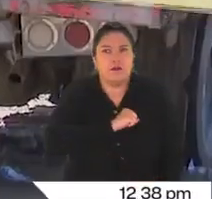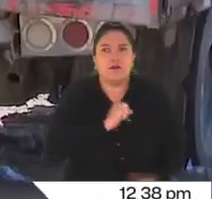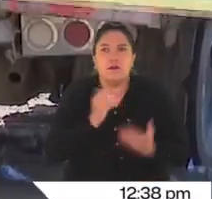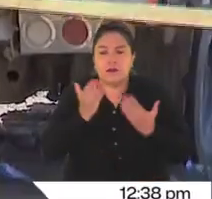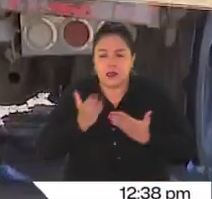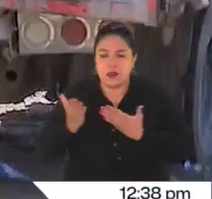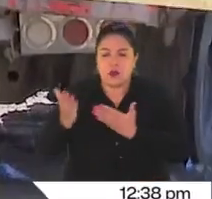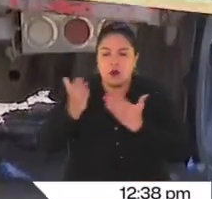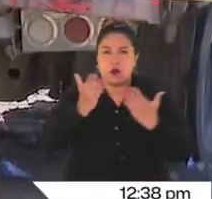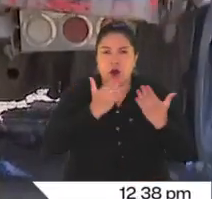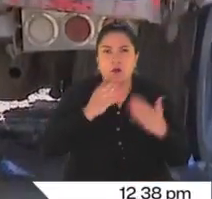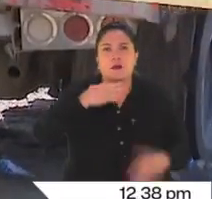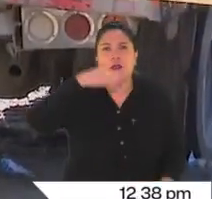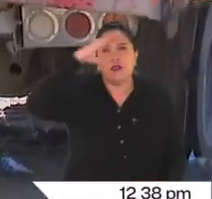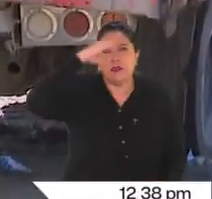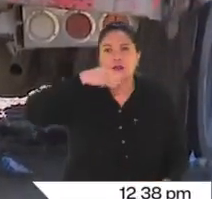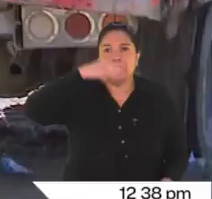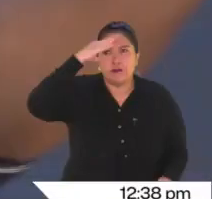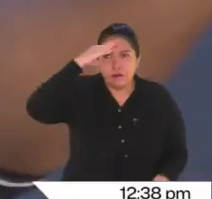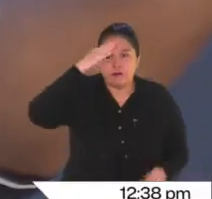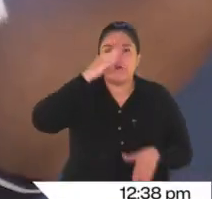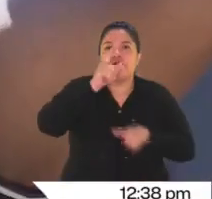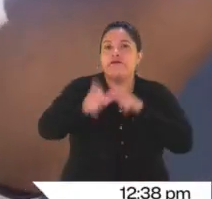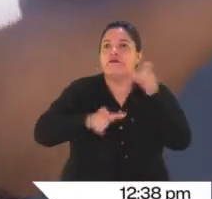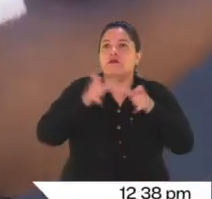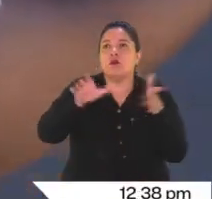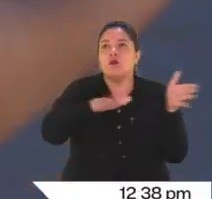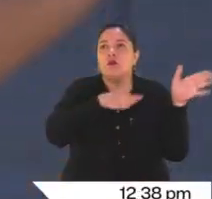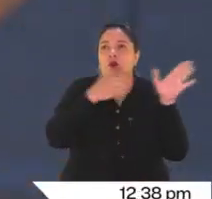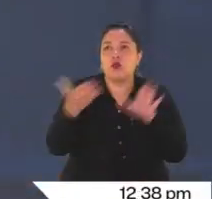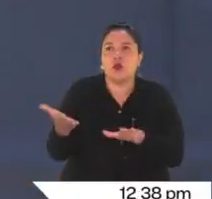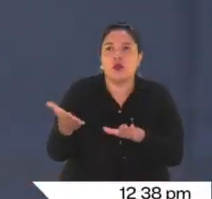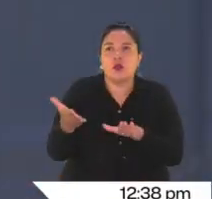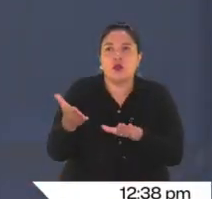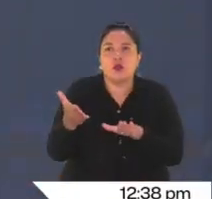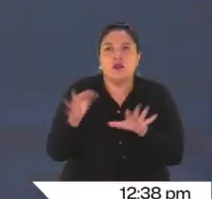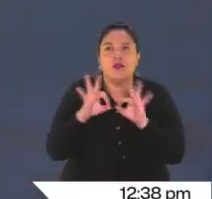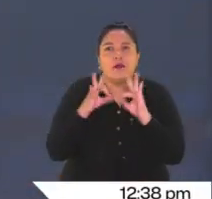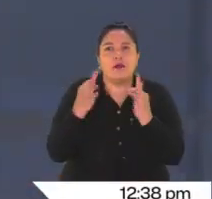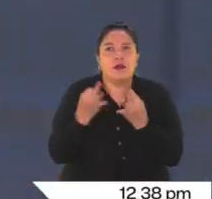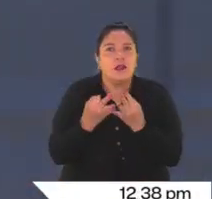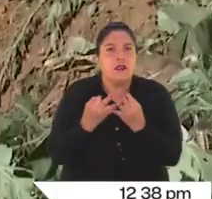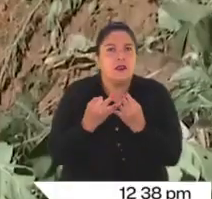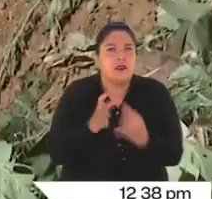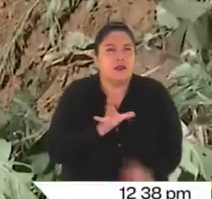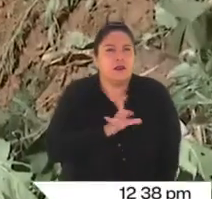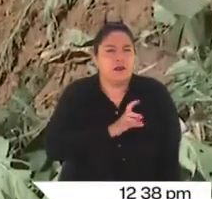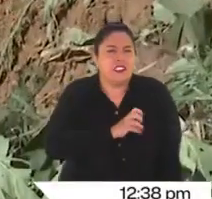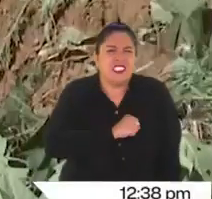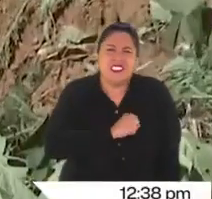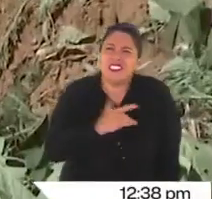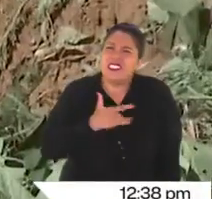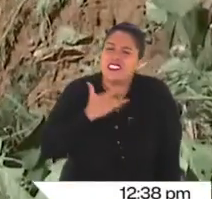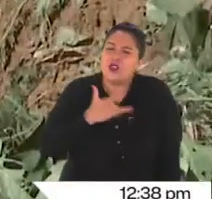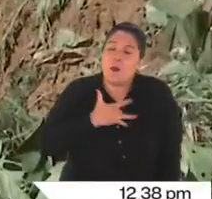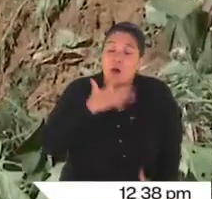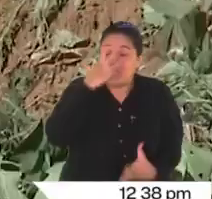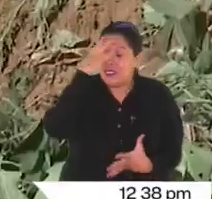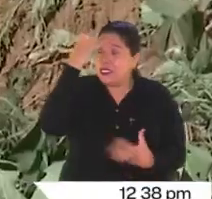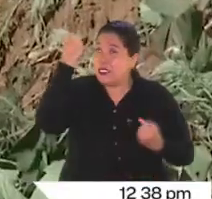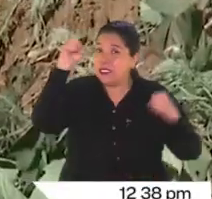y Medellín. Las palabras de aquellos que perdieron a sus seres más queridos se transforman en eco de dolor y